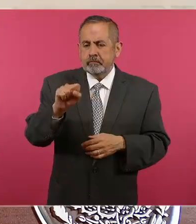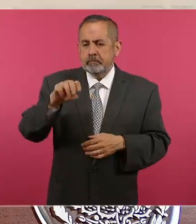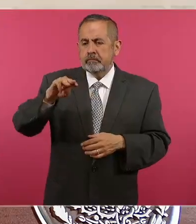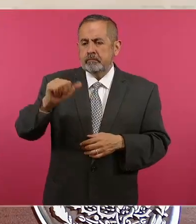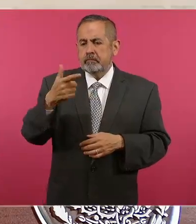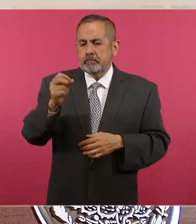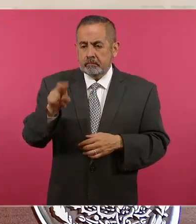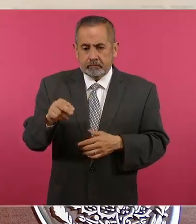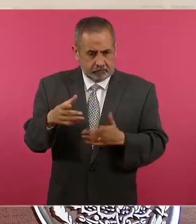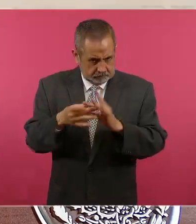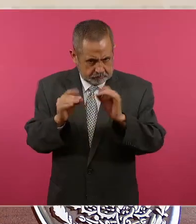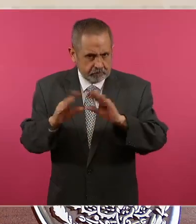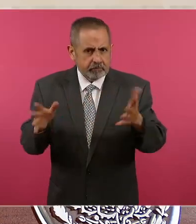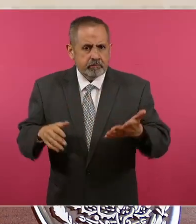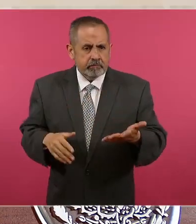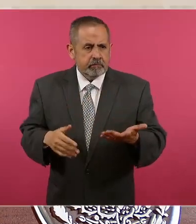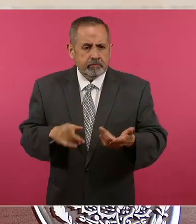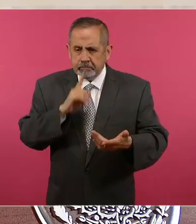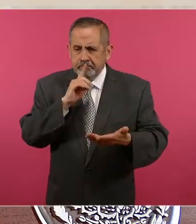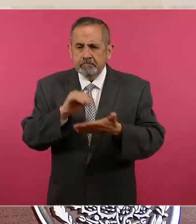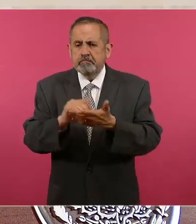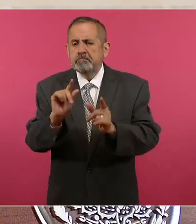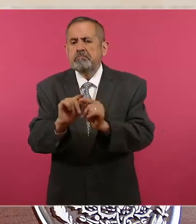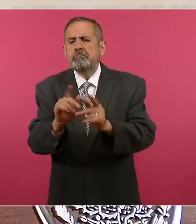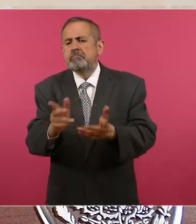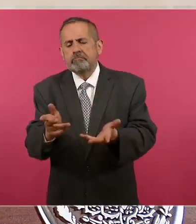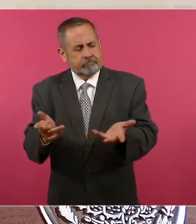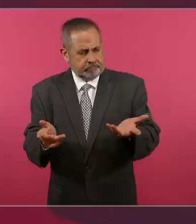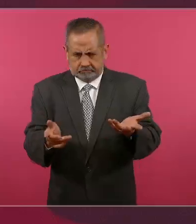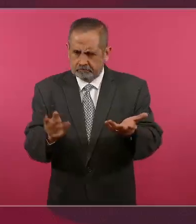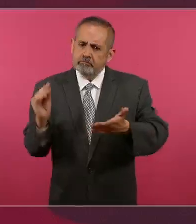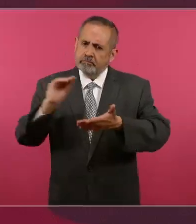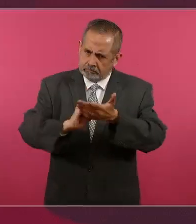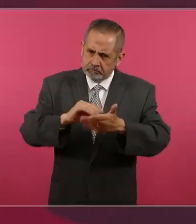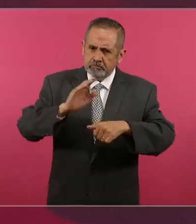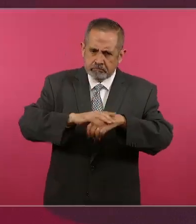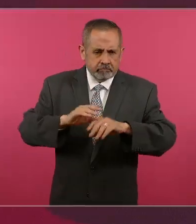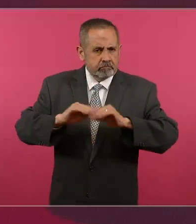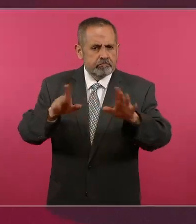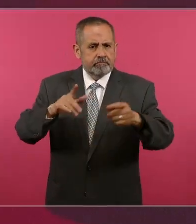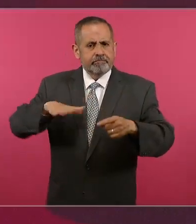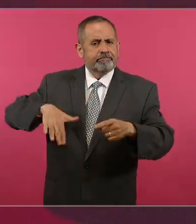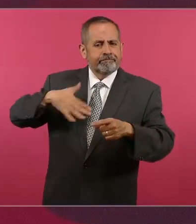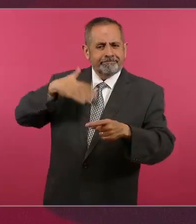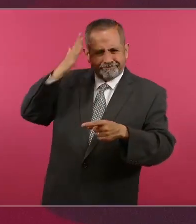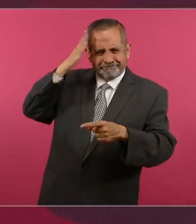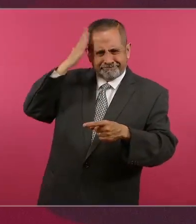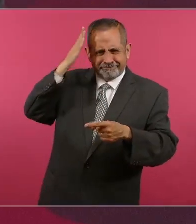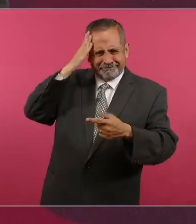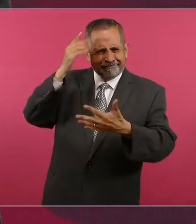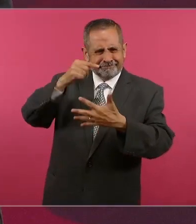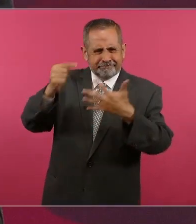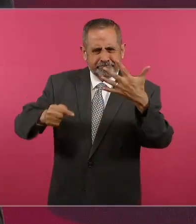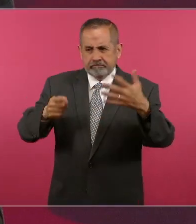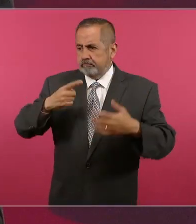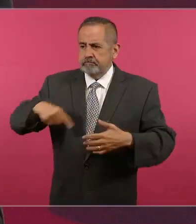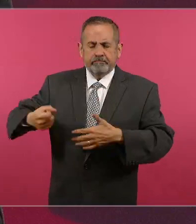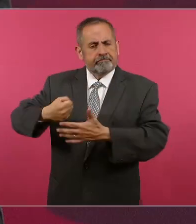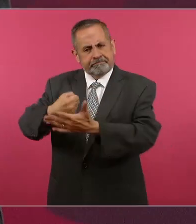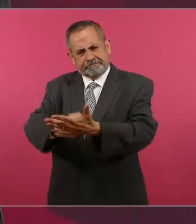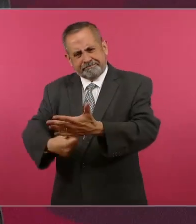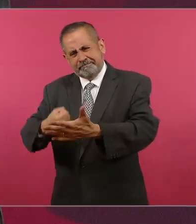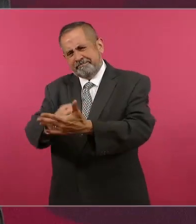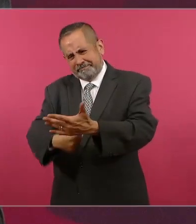No se habla mucho de estos dirigentes sociales que lucharon